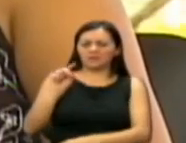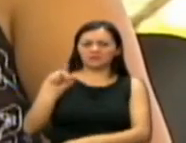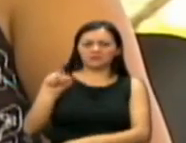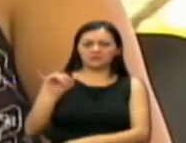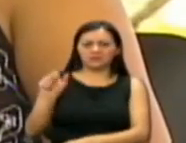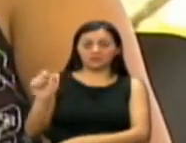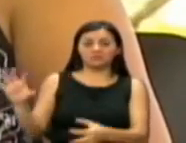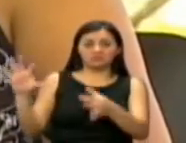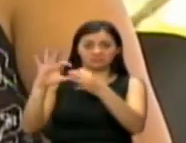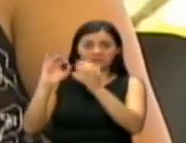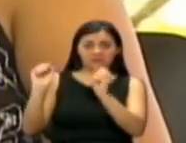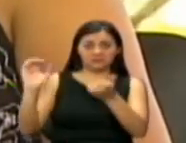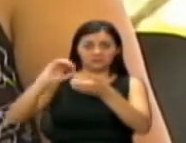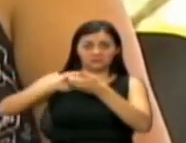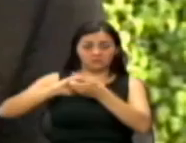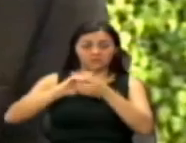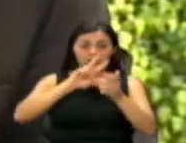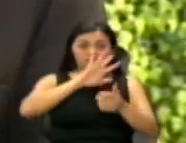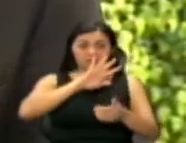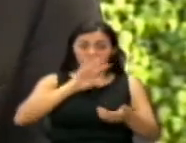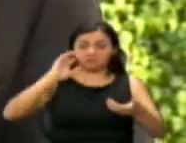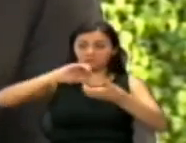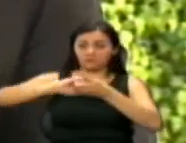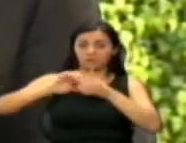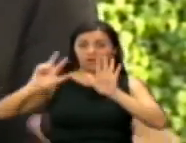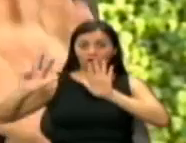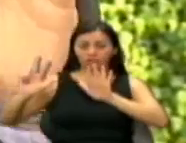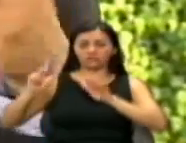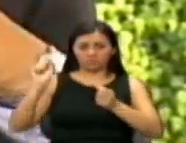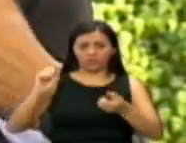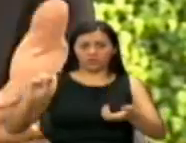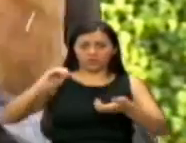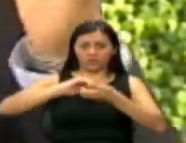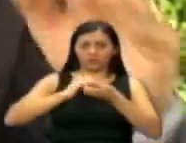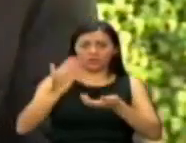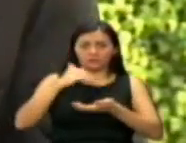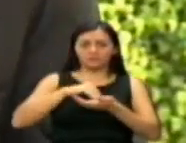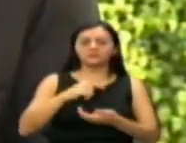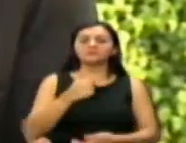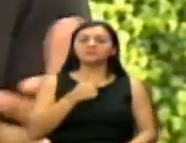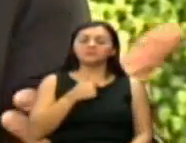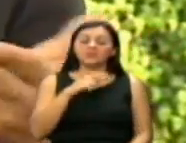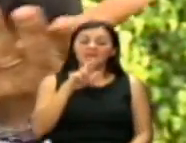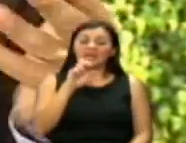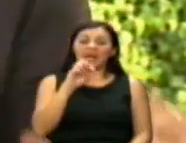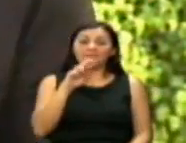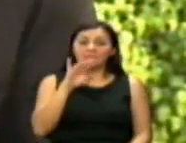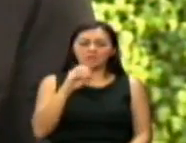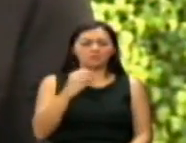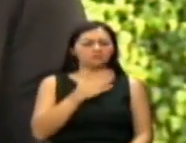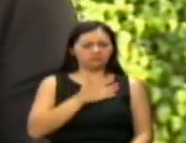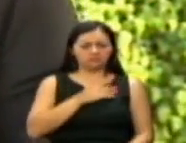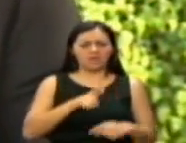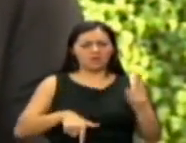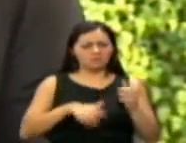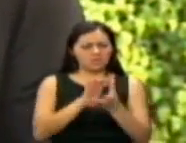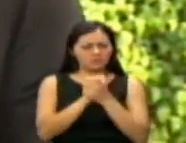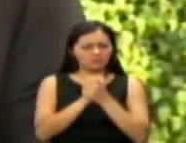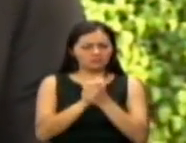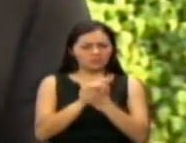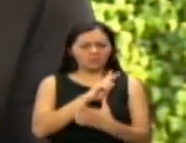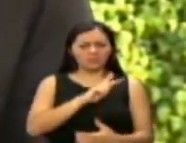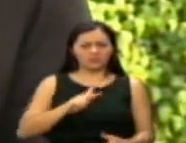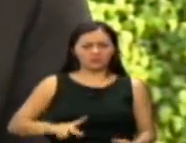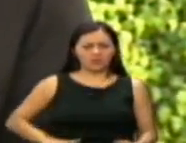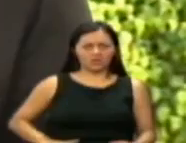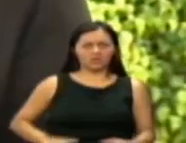más adelante con este partido? Sí, porque Ramiro González es mi amigo personal, fue mi ministro, yo lo aprecio mucho, lo respeto mucho.